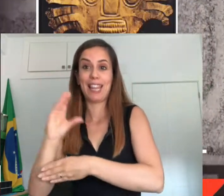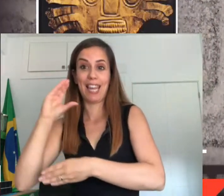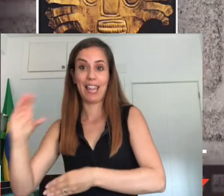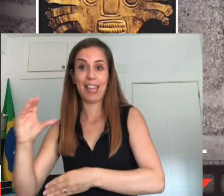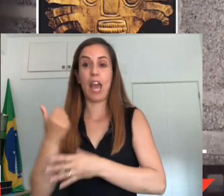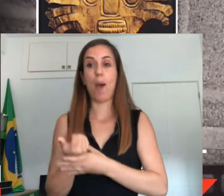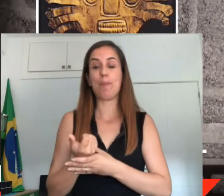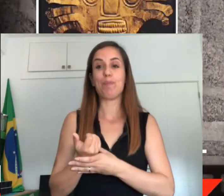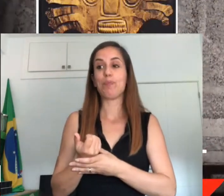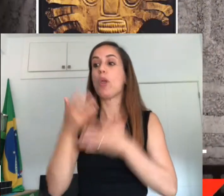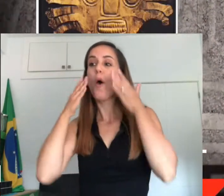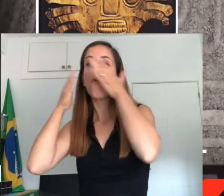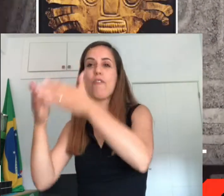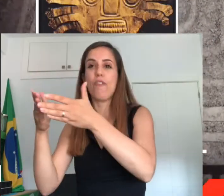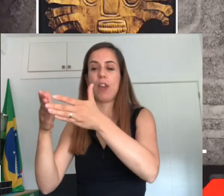replicar esas